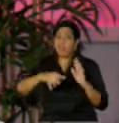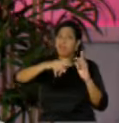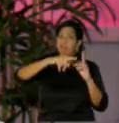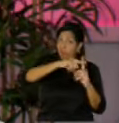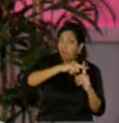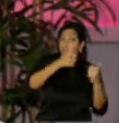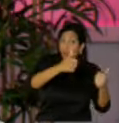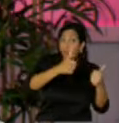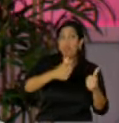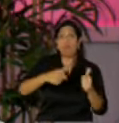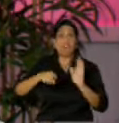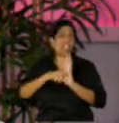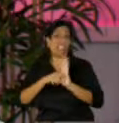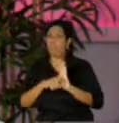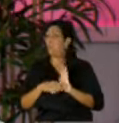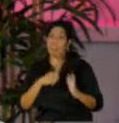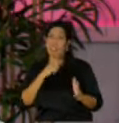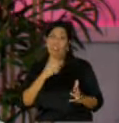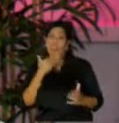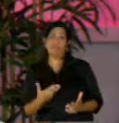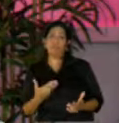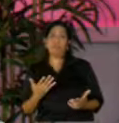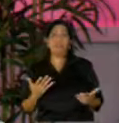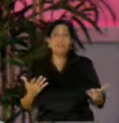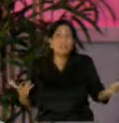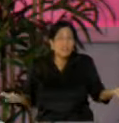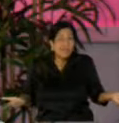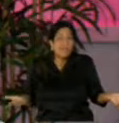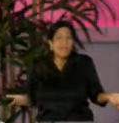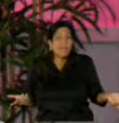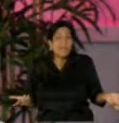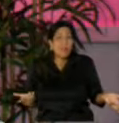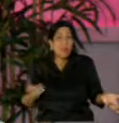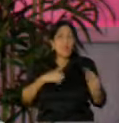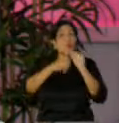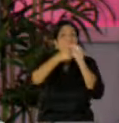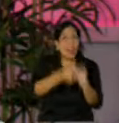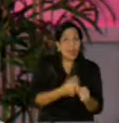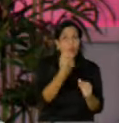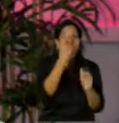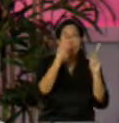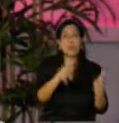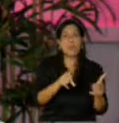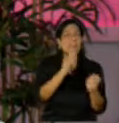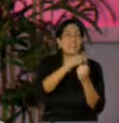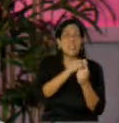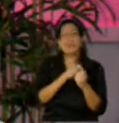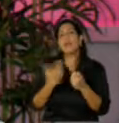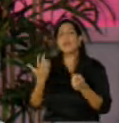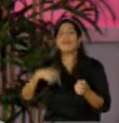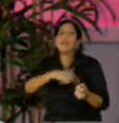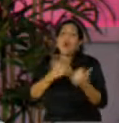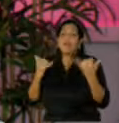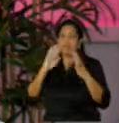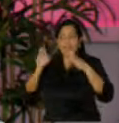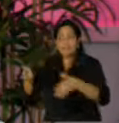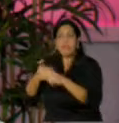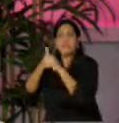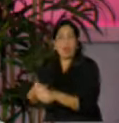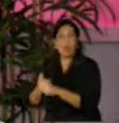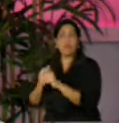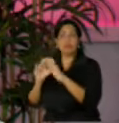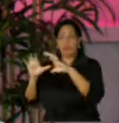ser respaldado, o sencillamente pues debemos guiarnos por alguien en particular, sobre todo acá en Puerto Rico, cuando hablamos del Task Force y de todo el